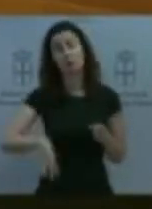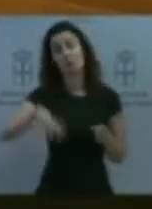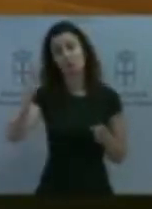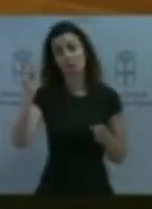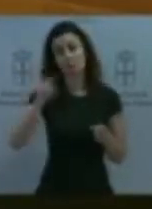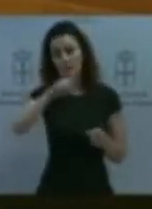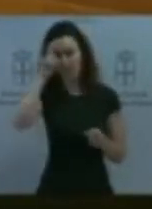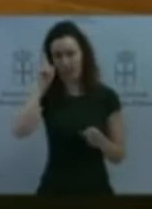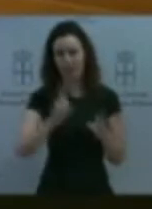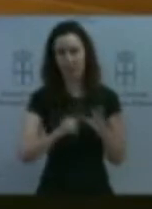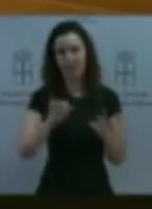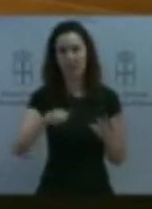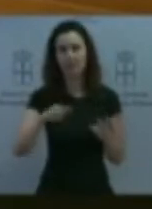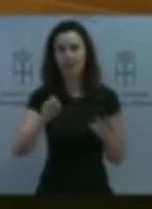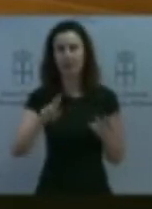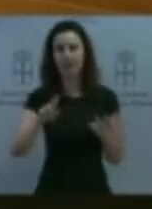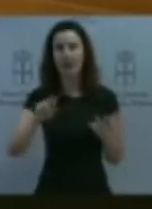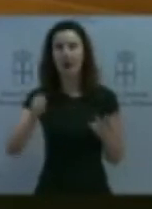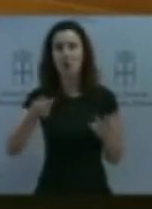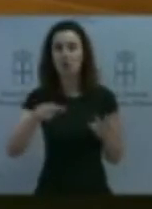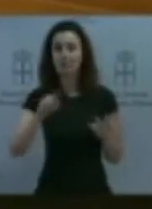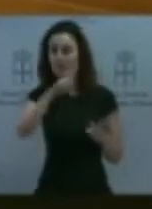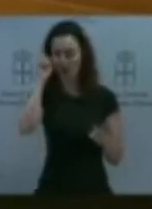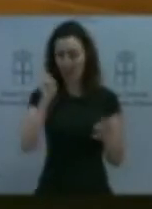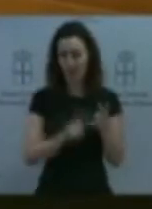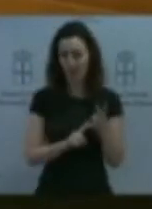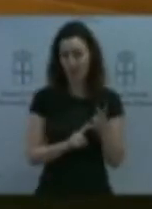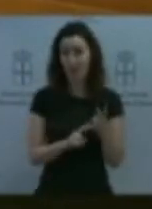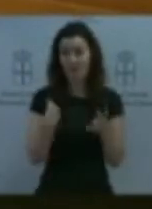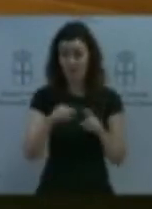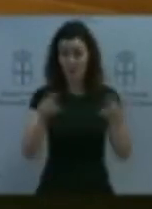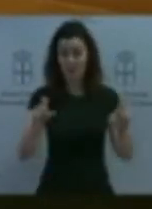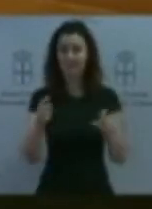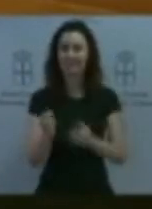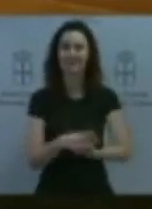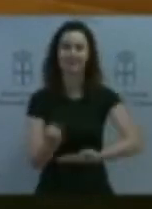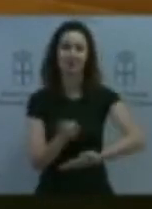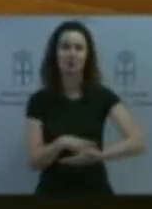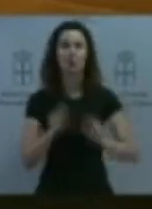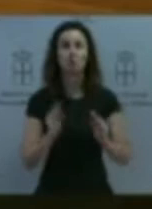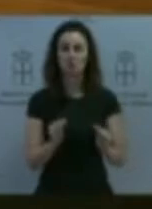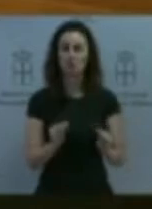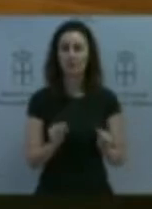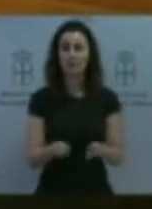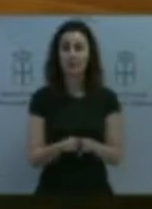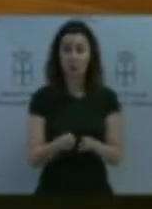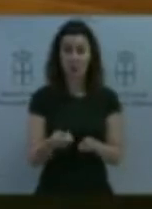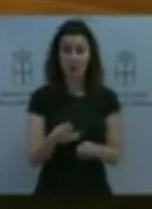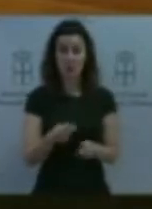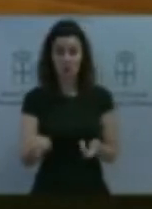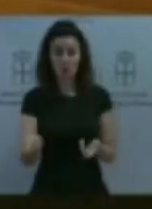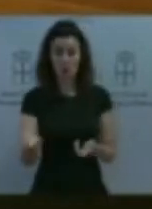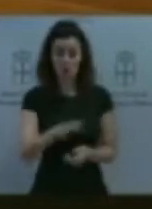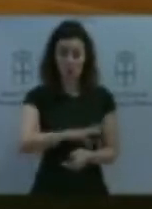Interalgas, Madrid. Estas son las grandes empresas que se están llevando el ocle que tenemos, que es de nuestras costas, y no tenemos ninguna empresa asturiana que tenga el